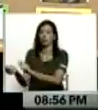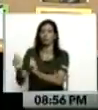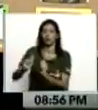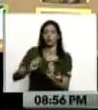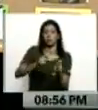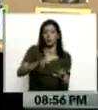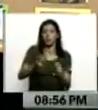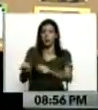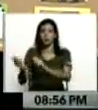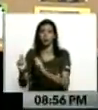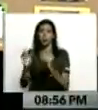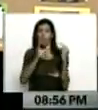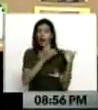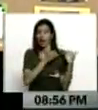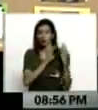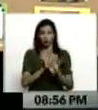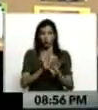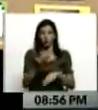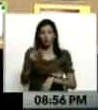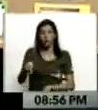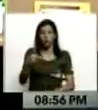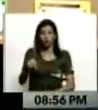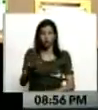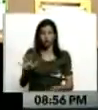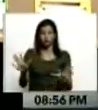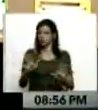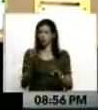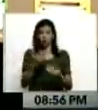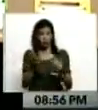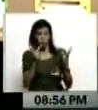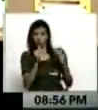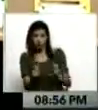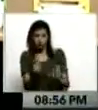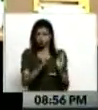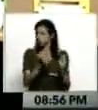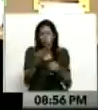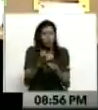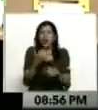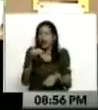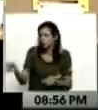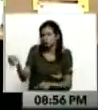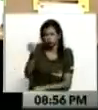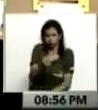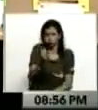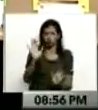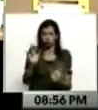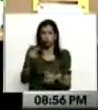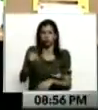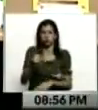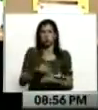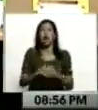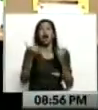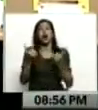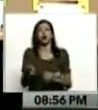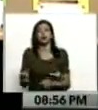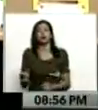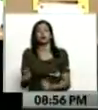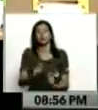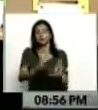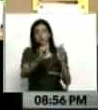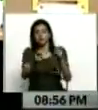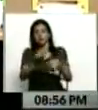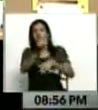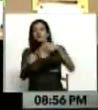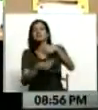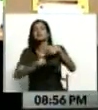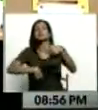te toca a ti Daniel te toca a ti voluntad popular tal no tengo a nadie no importa ponga a alguien entonces le tocaba